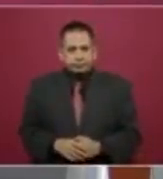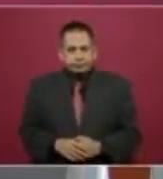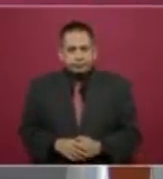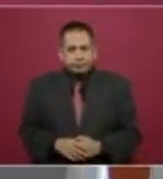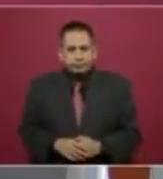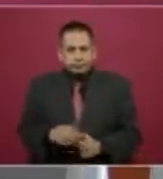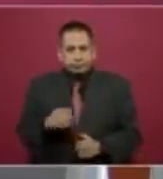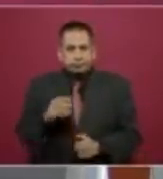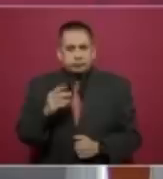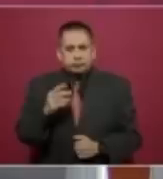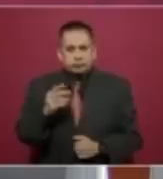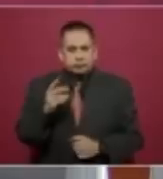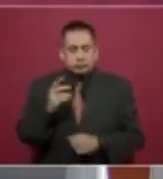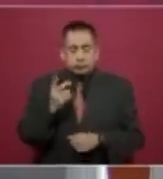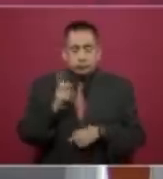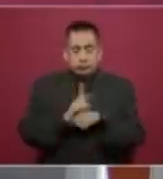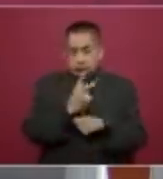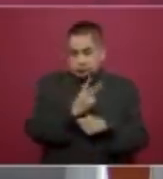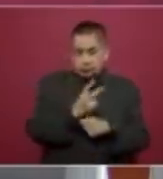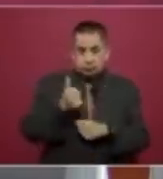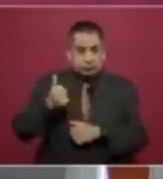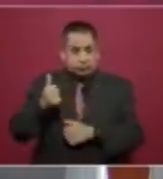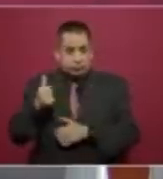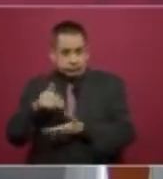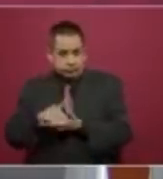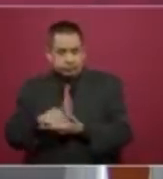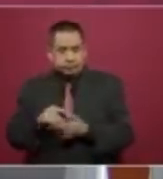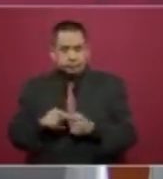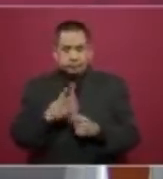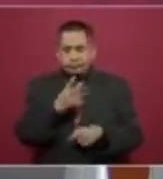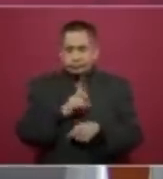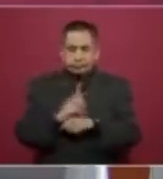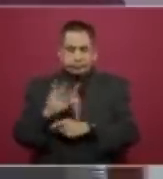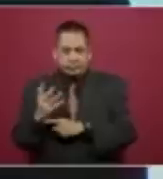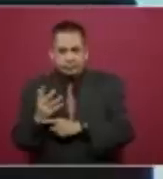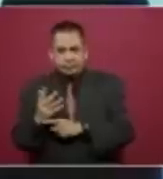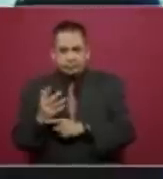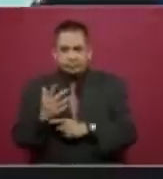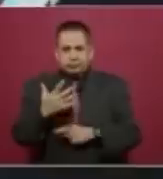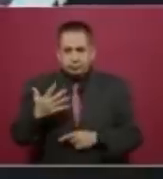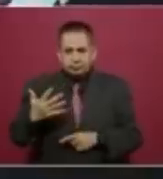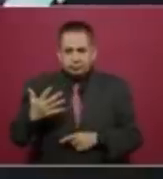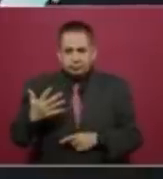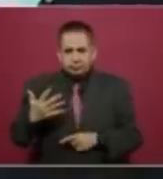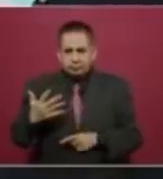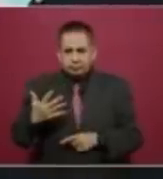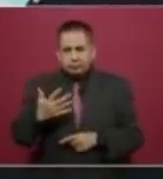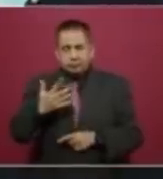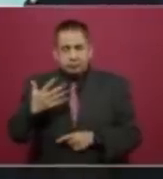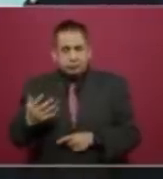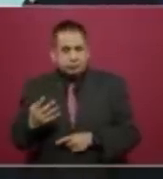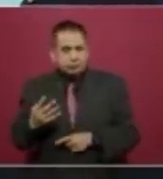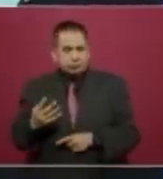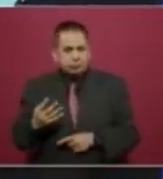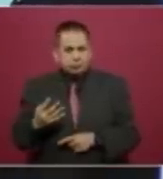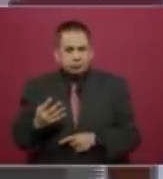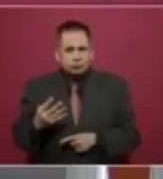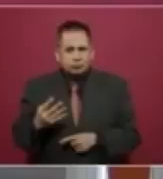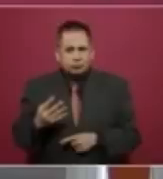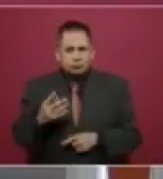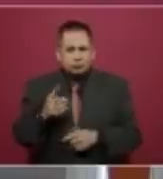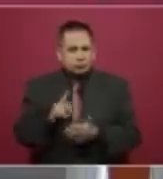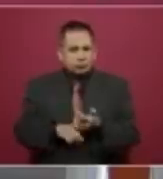el 2, 6, el 3, 5, 5, el 4, 5, el